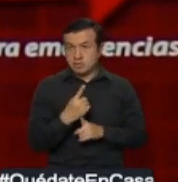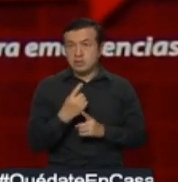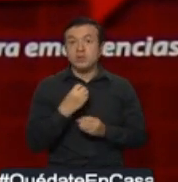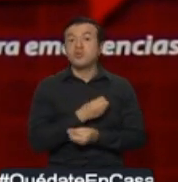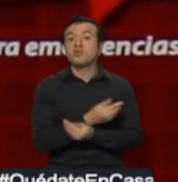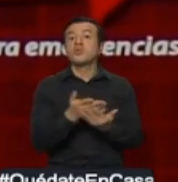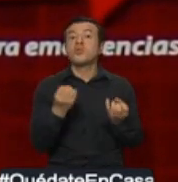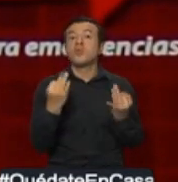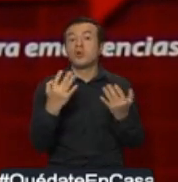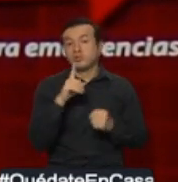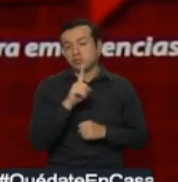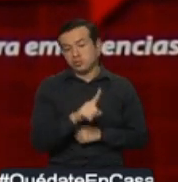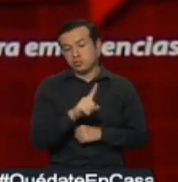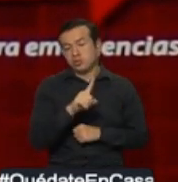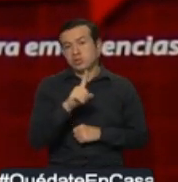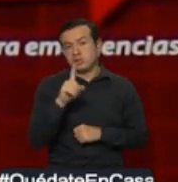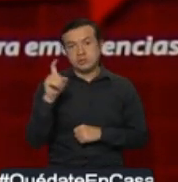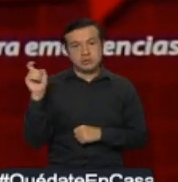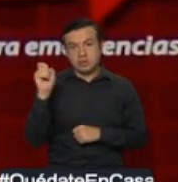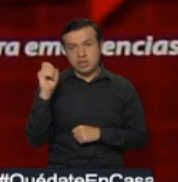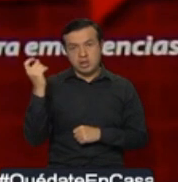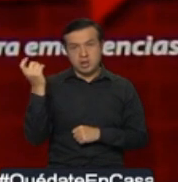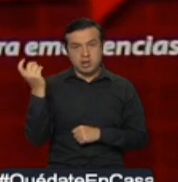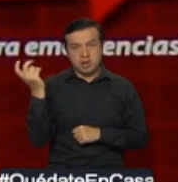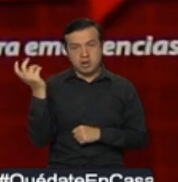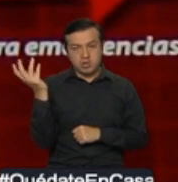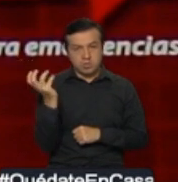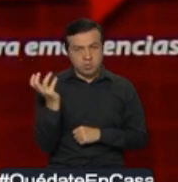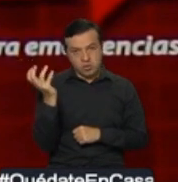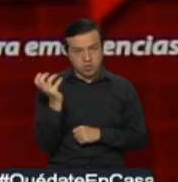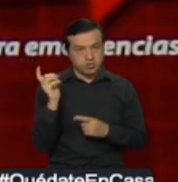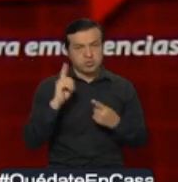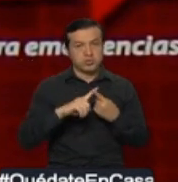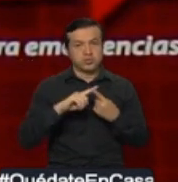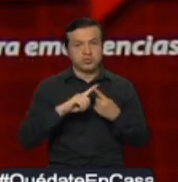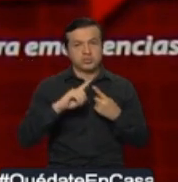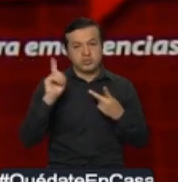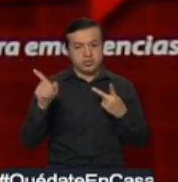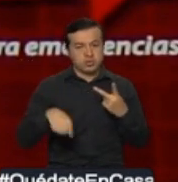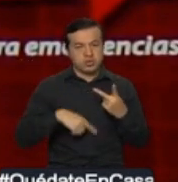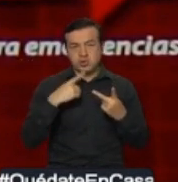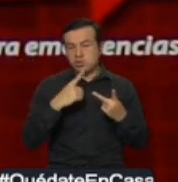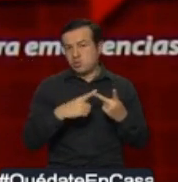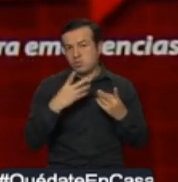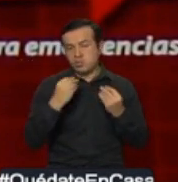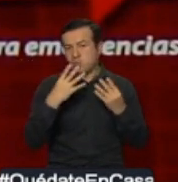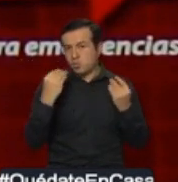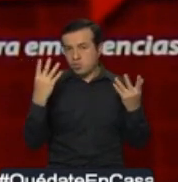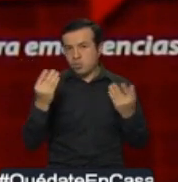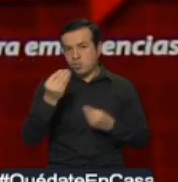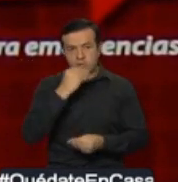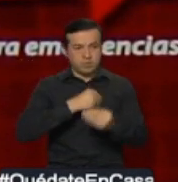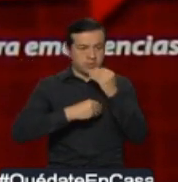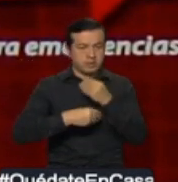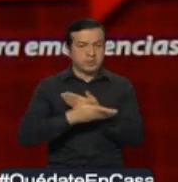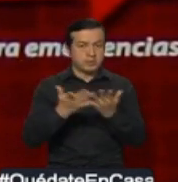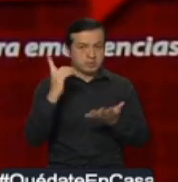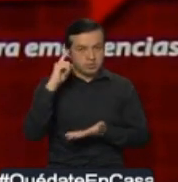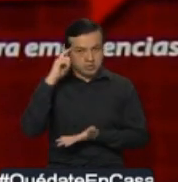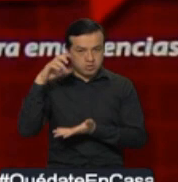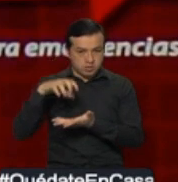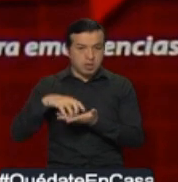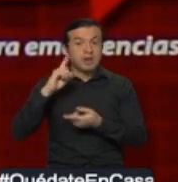entregado cientos de miles de bonos, cientos de miles de canastas de víveres desde el gobierno nacional, también desde